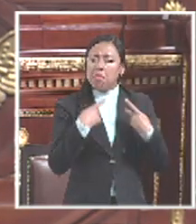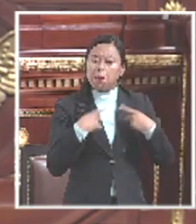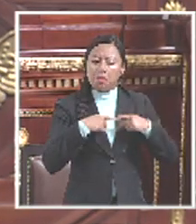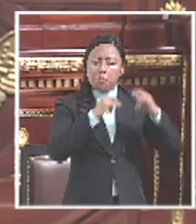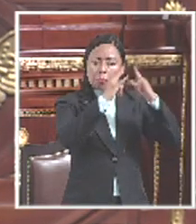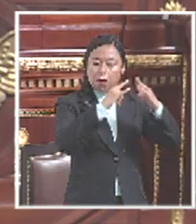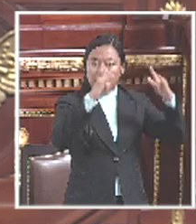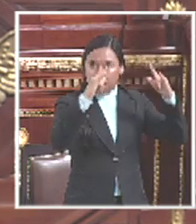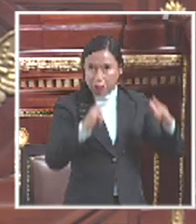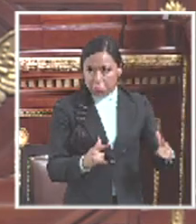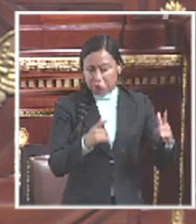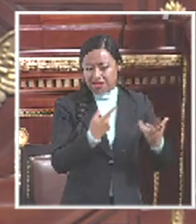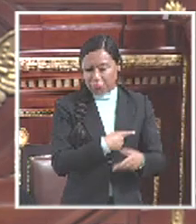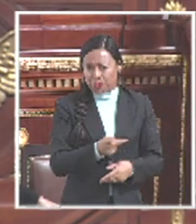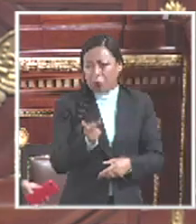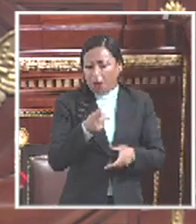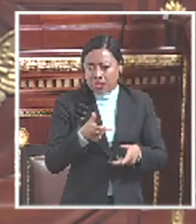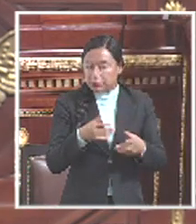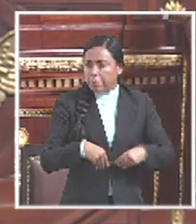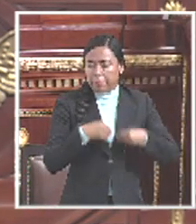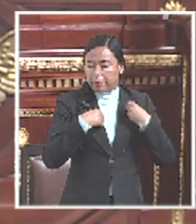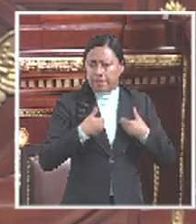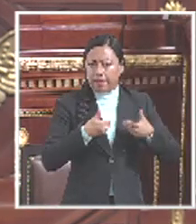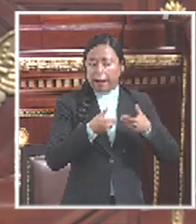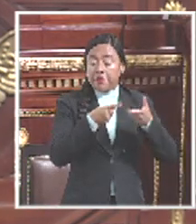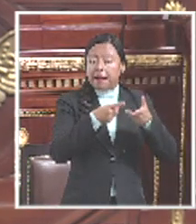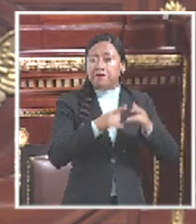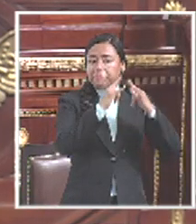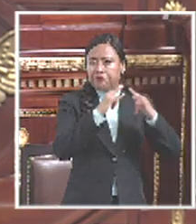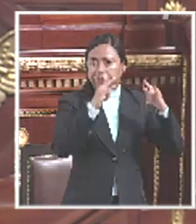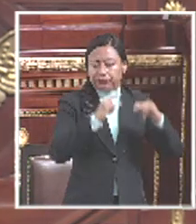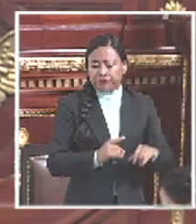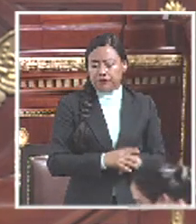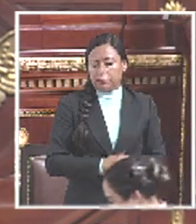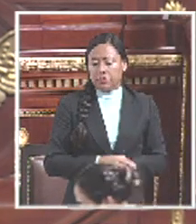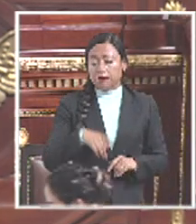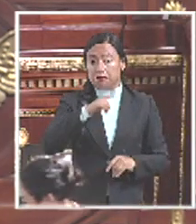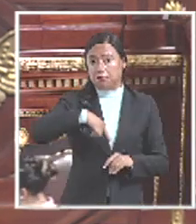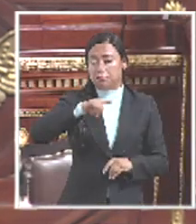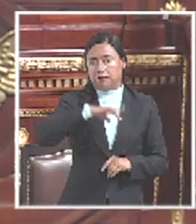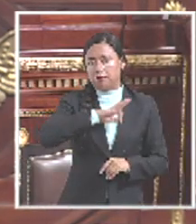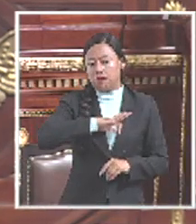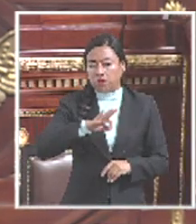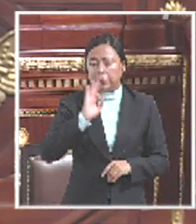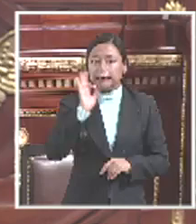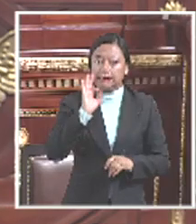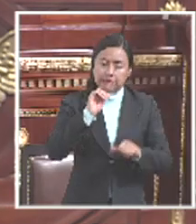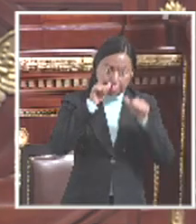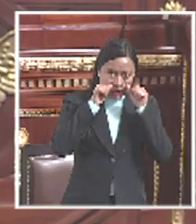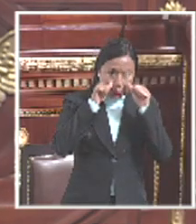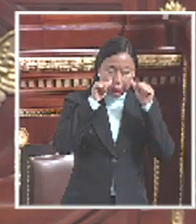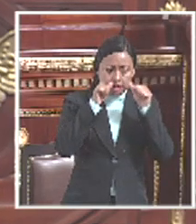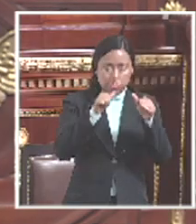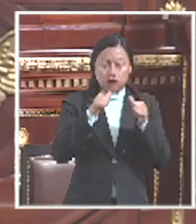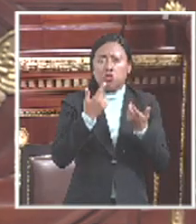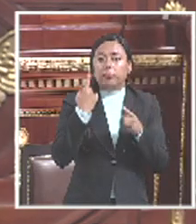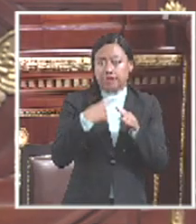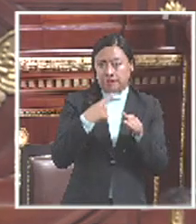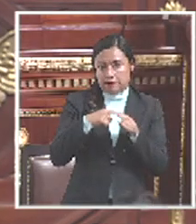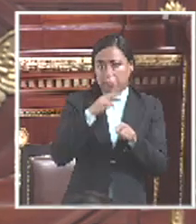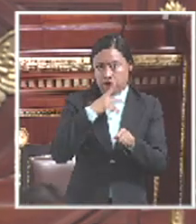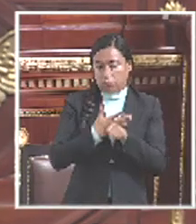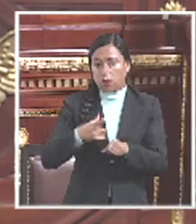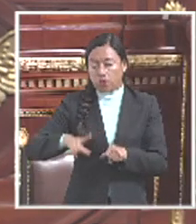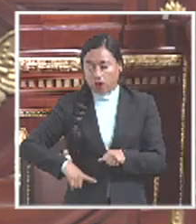en situación de calle, que podrían bien recibir asistencia de atención por parte del gobierno de la ciudad. En